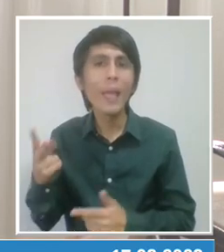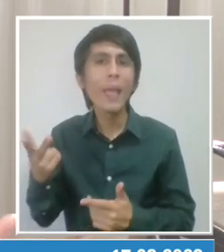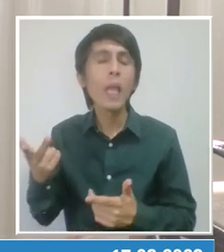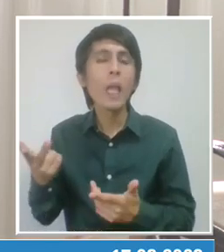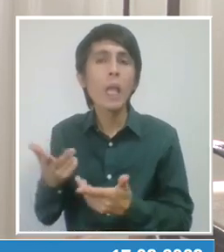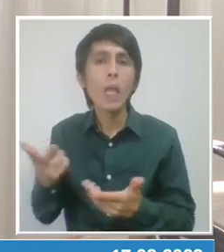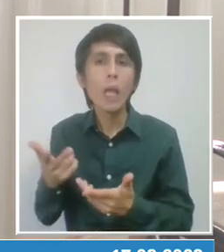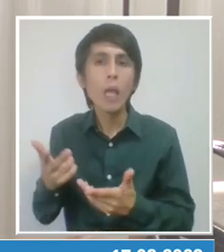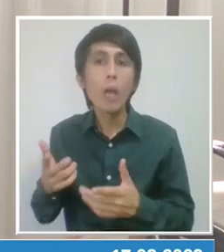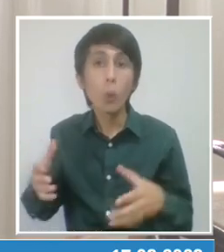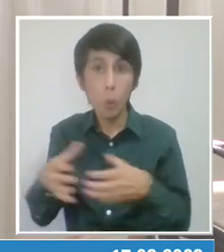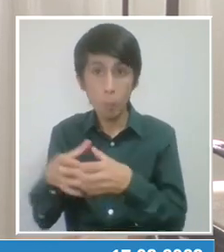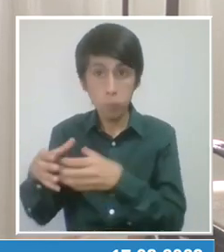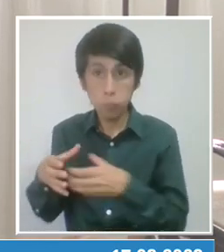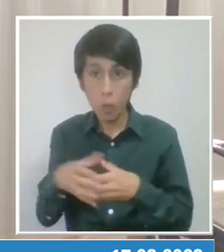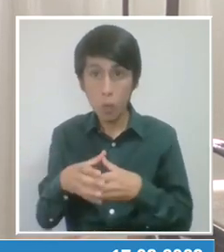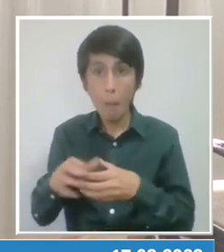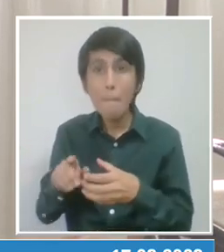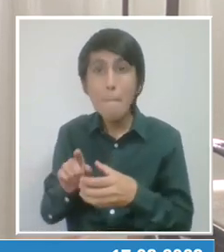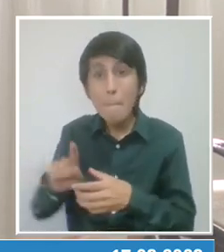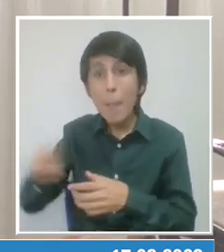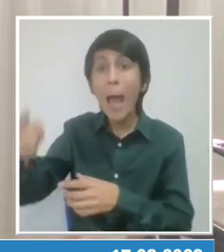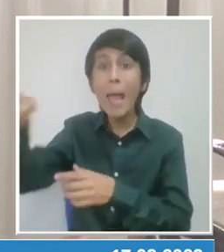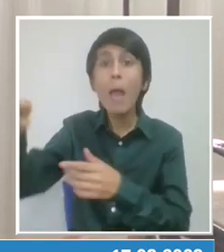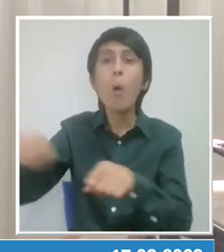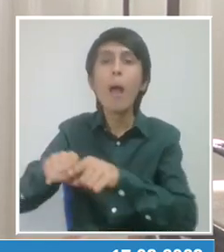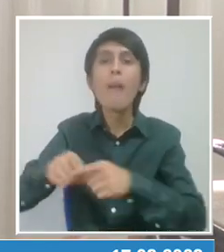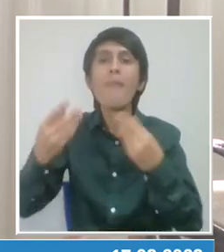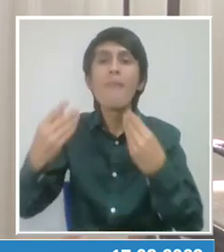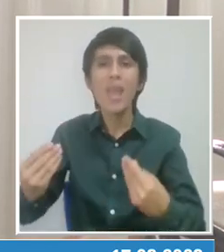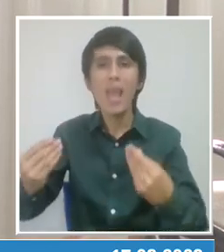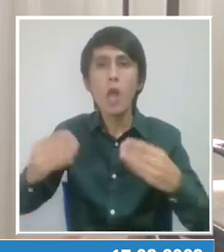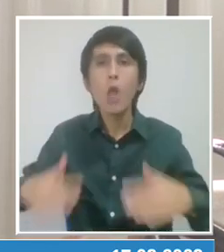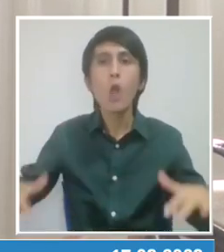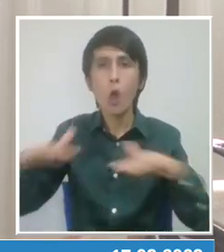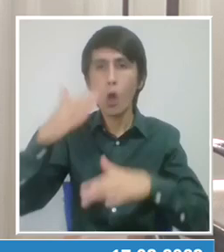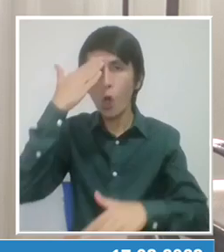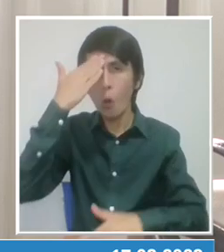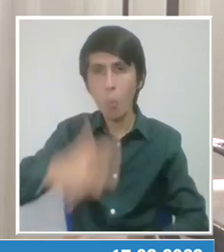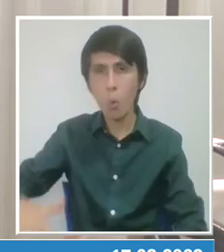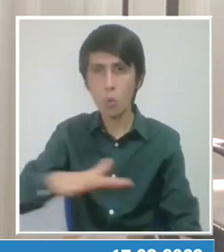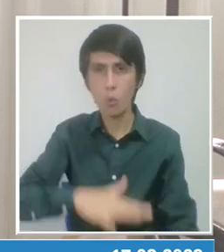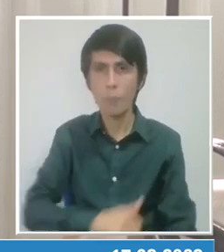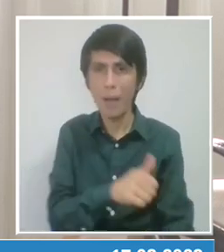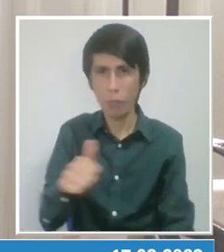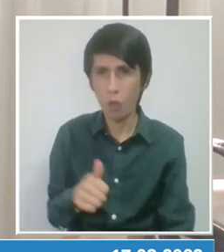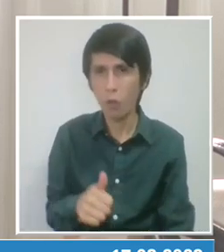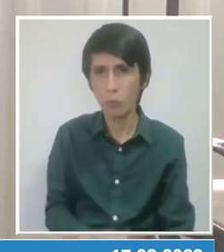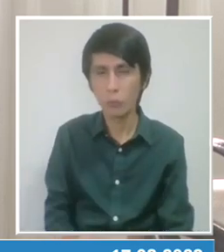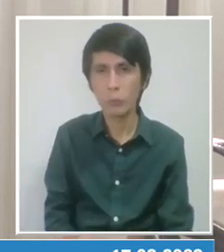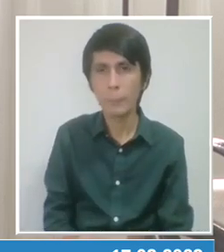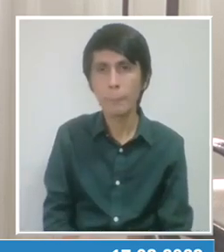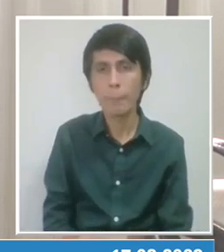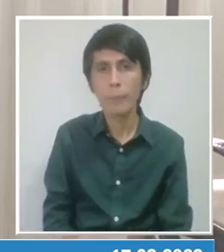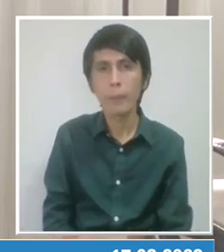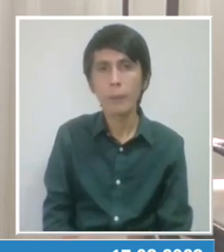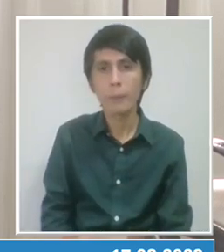que conforman entonces el bien común. Entonces, mi pregunta